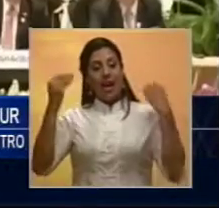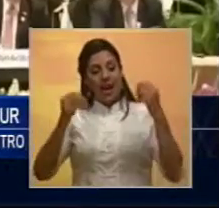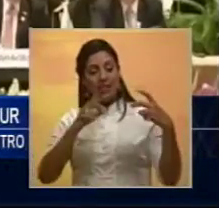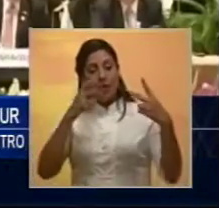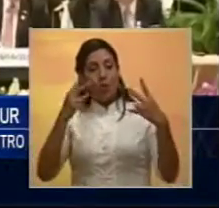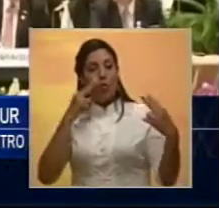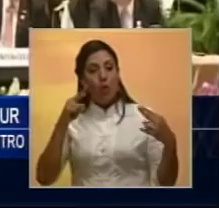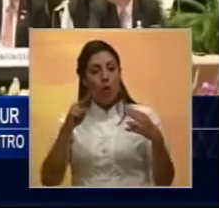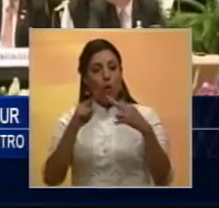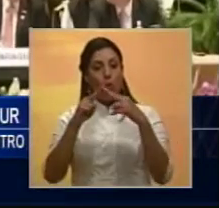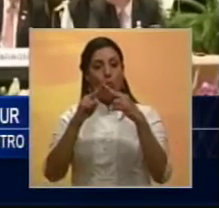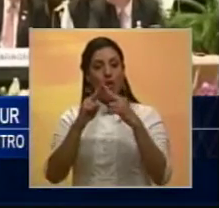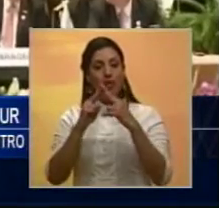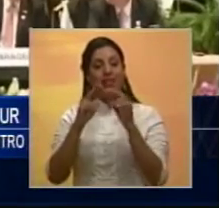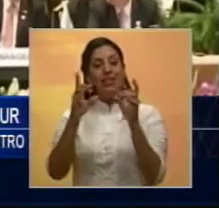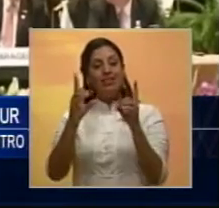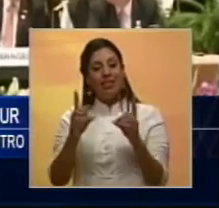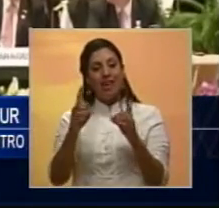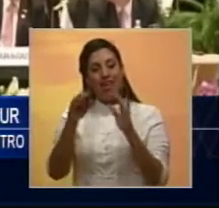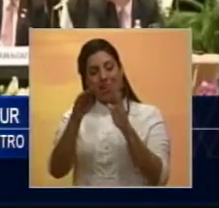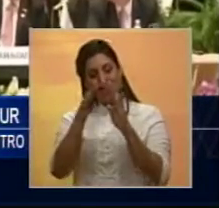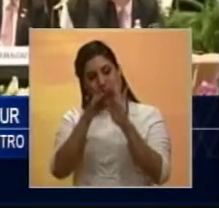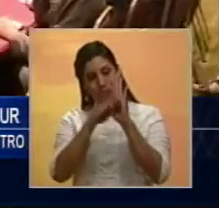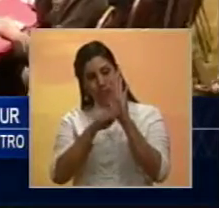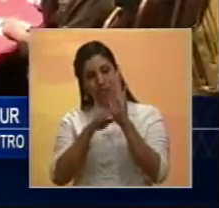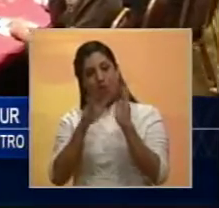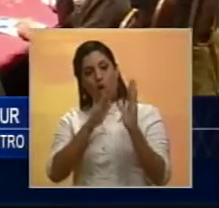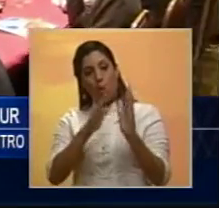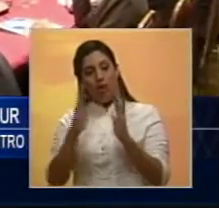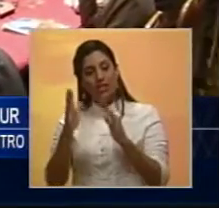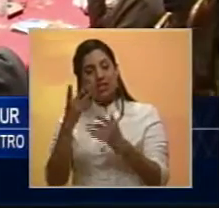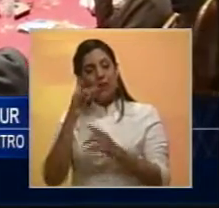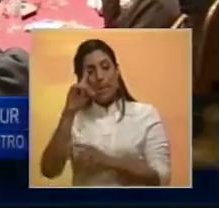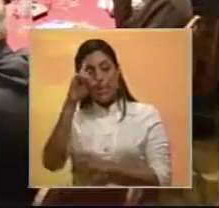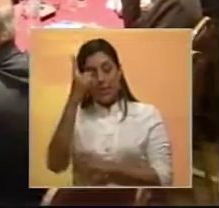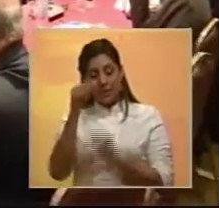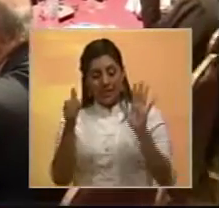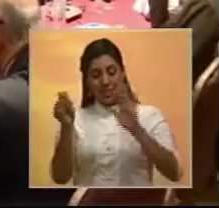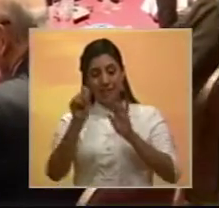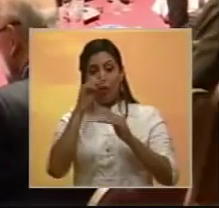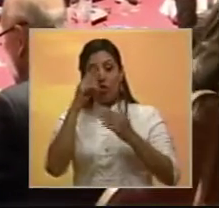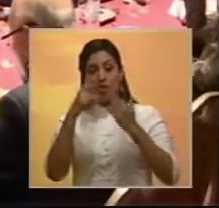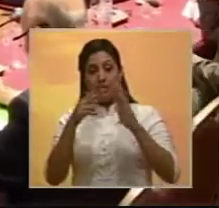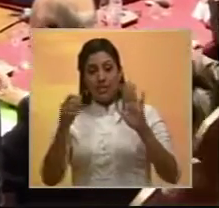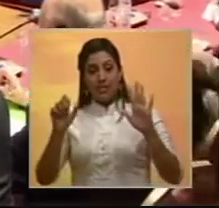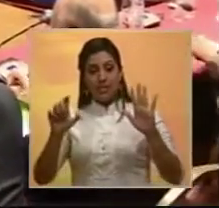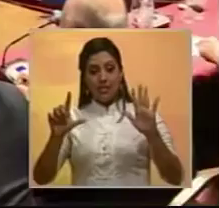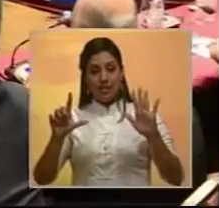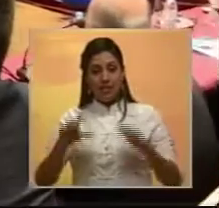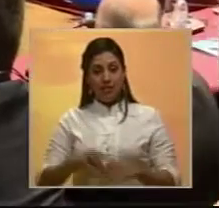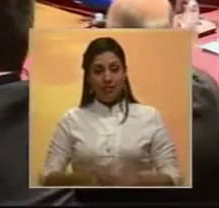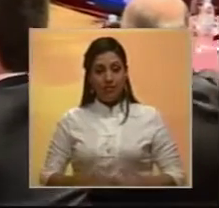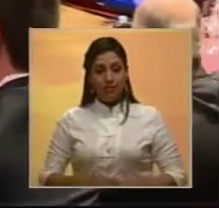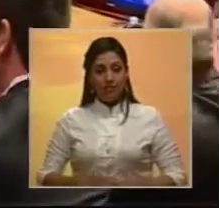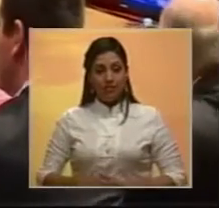el encuentro en el que se definirán las líneas de acción del organismo para el primer semestre de 2017.